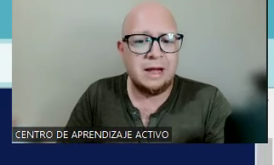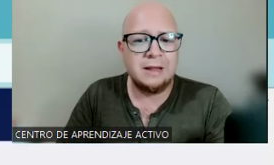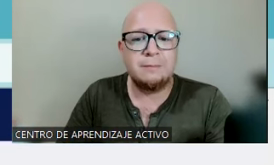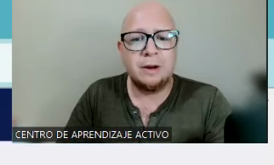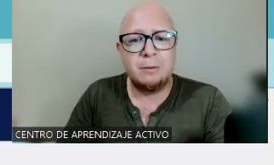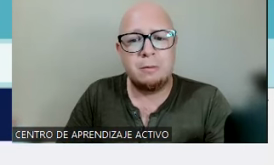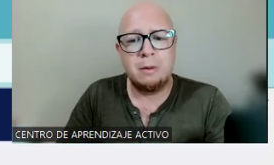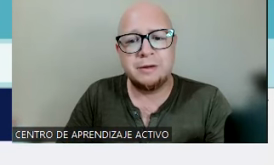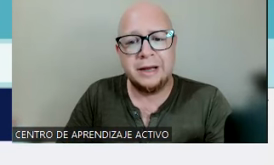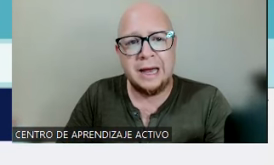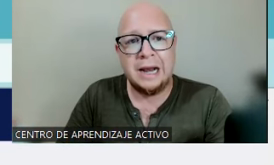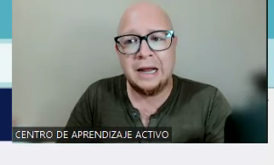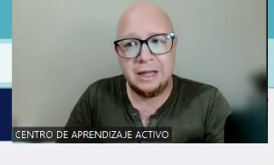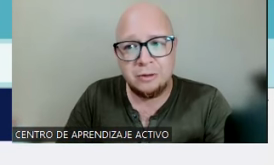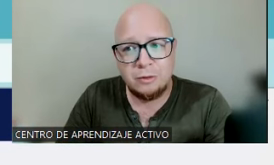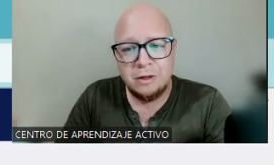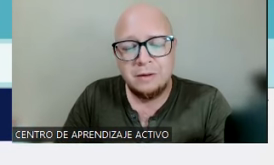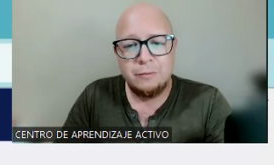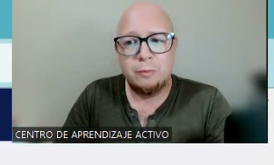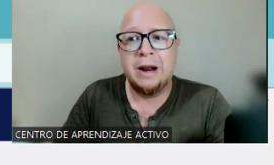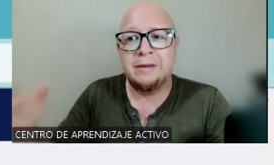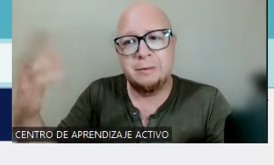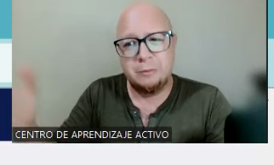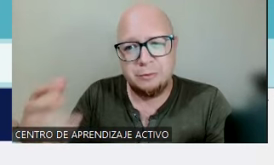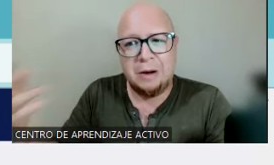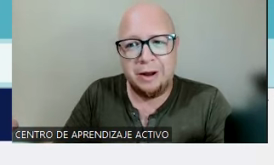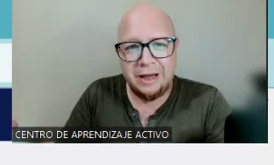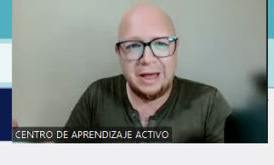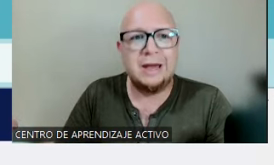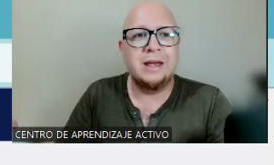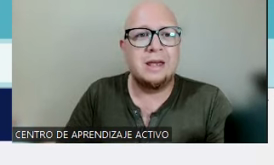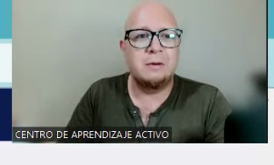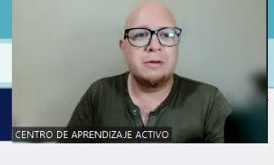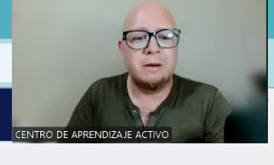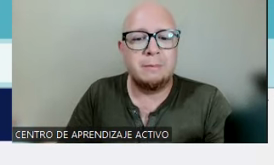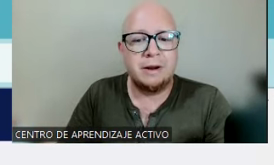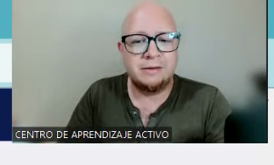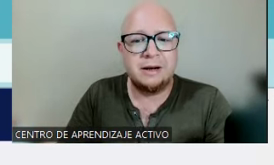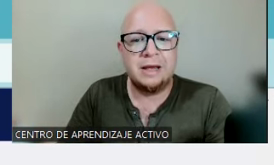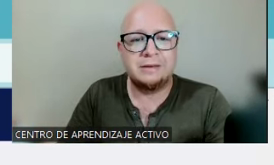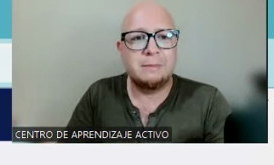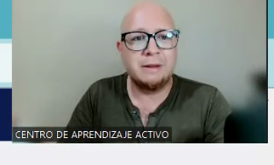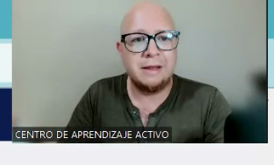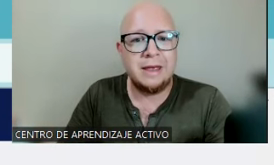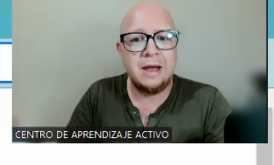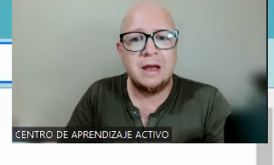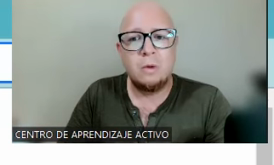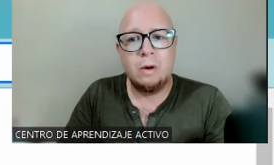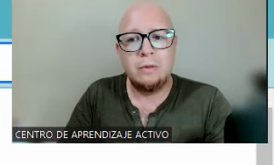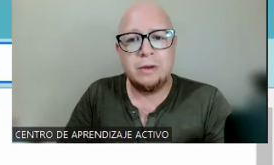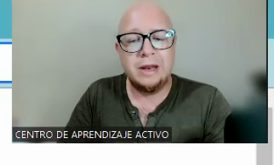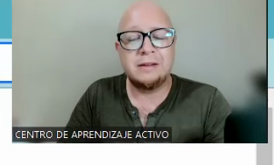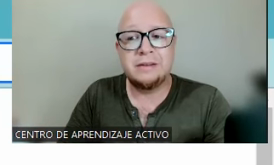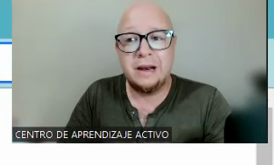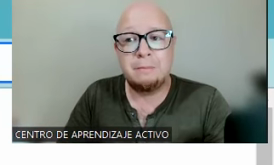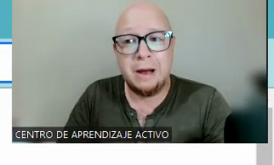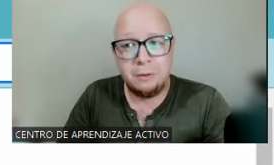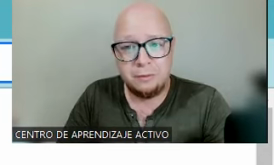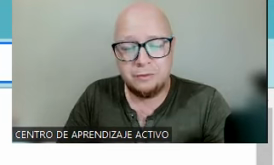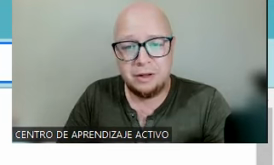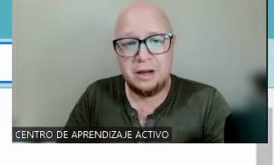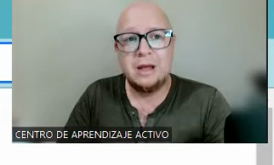señas mexicana. Tal cual, lo vamos a agregar al carrito. Yo para este video ya lo agregué. Y bueno, te va a aparecer esta pantalla cuando quieras